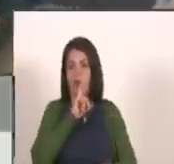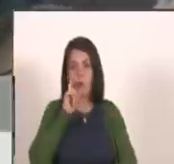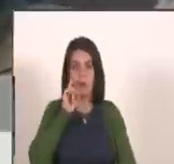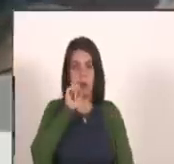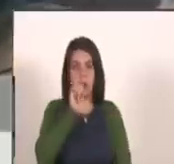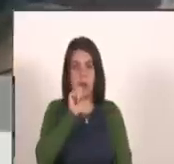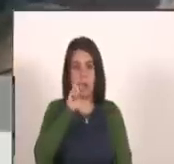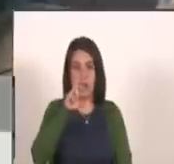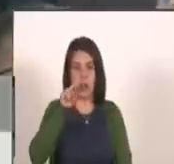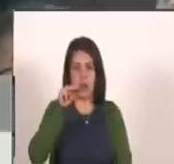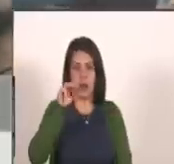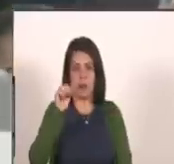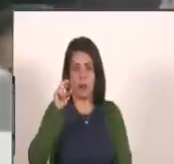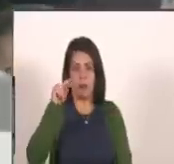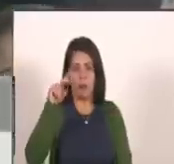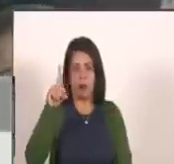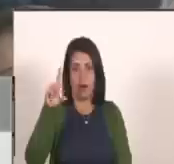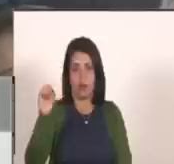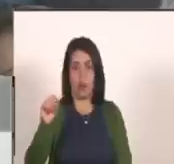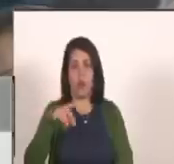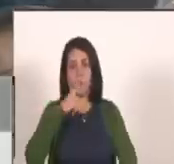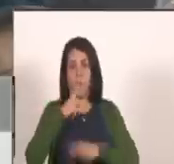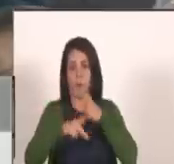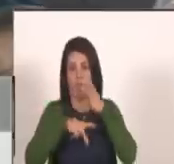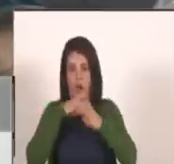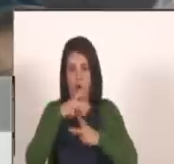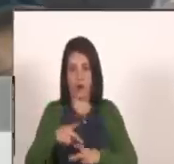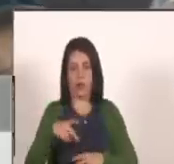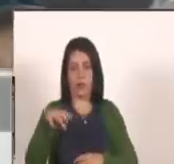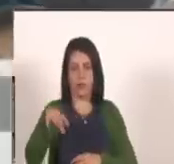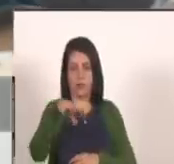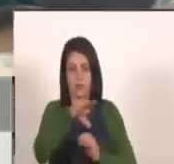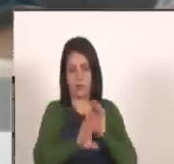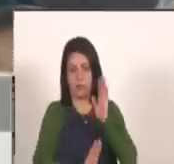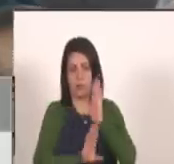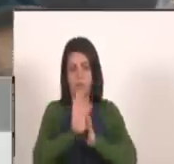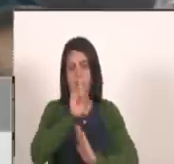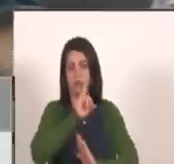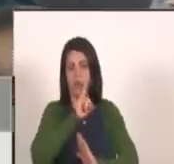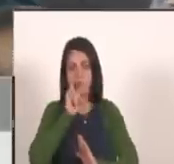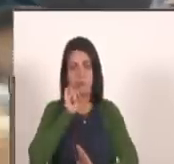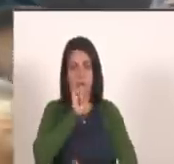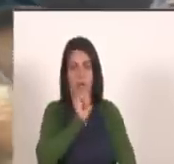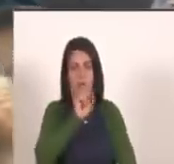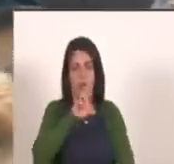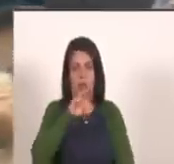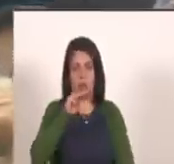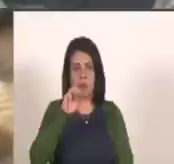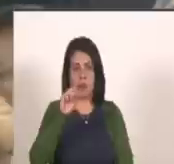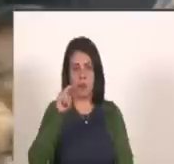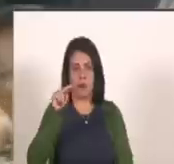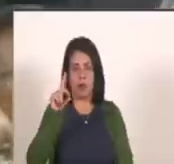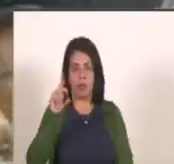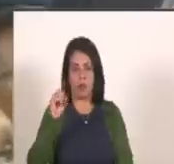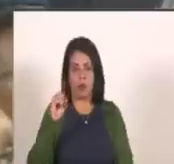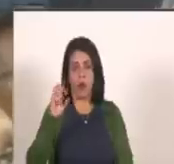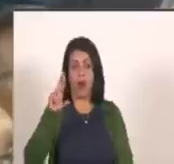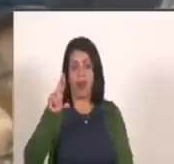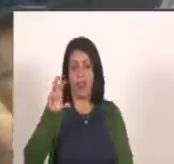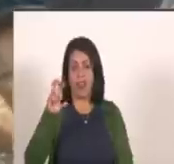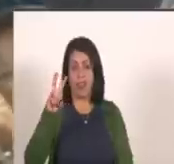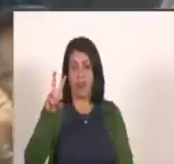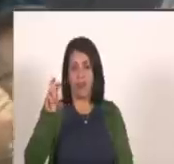Armando Reverón. Hay políticas del Estado que se han desarrollado que llevan el nombre de Armando Reverón. Y decir Armando